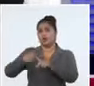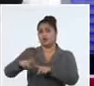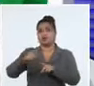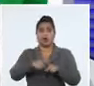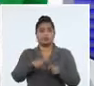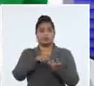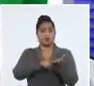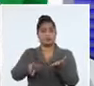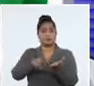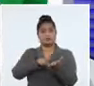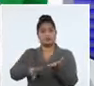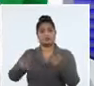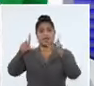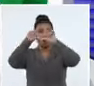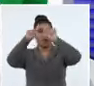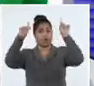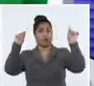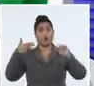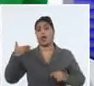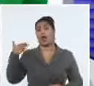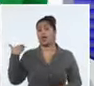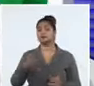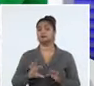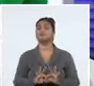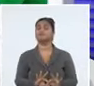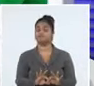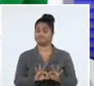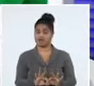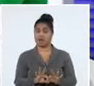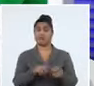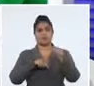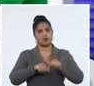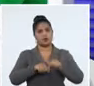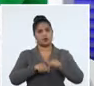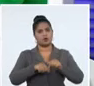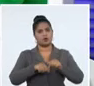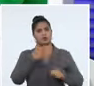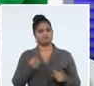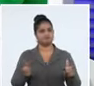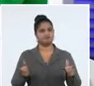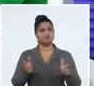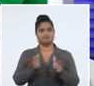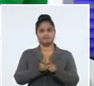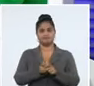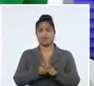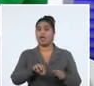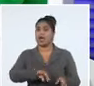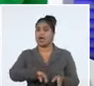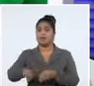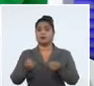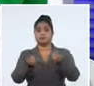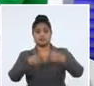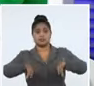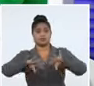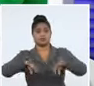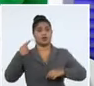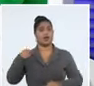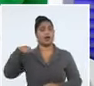nuestro país. Bueno, con este comportamiento de los casos en el día de ayer, indiscutiblemente la